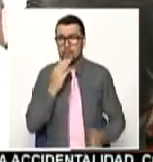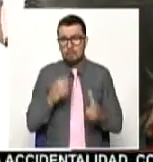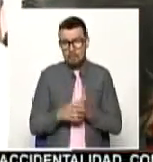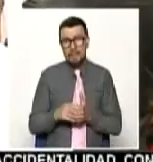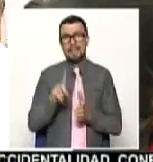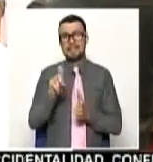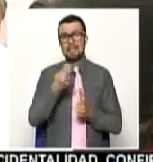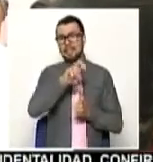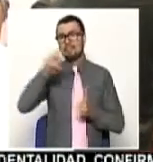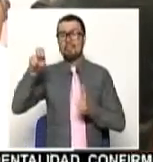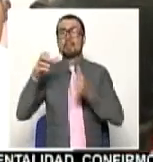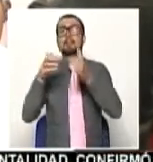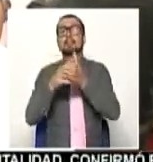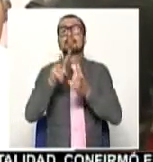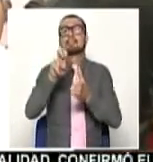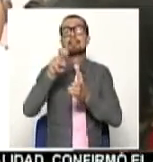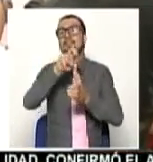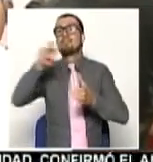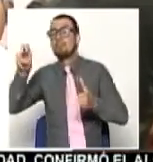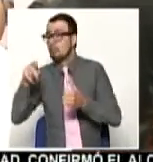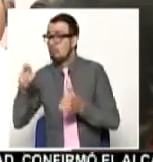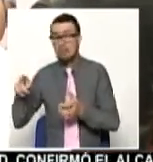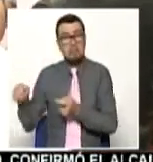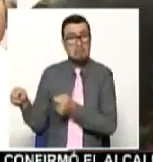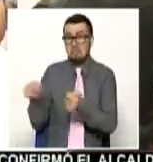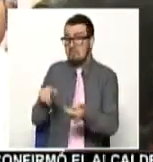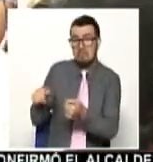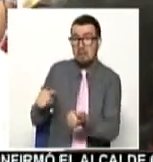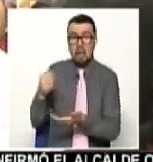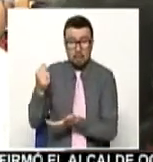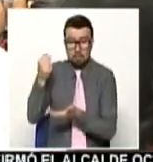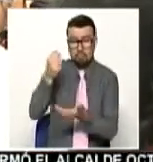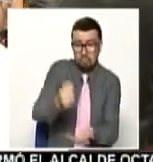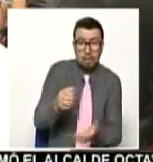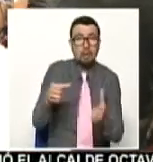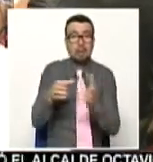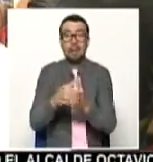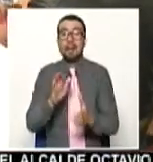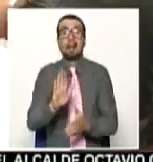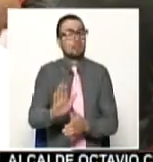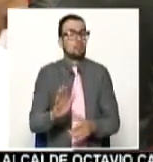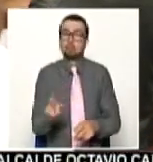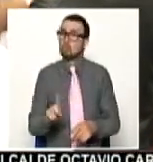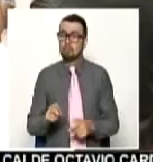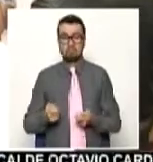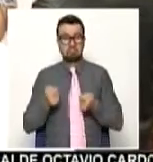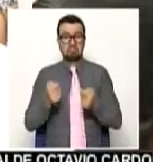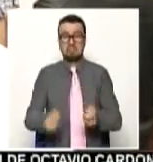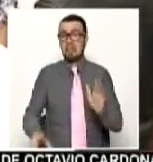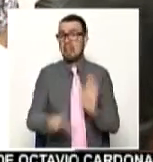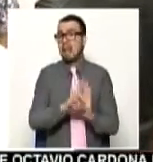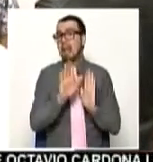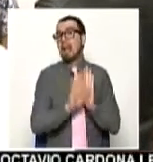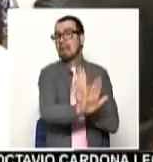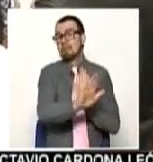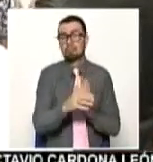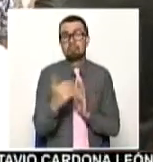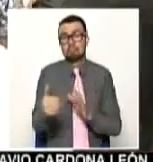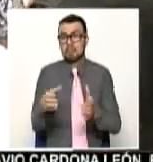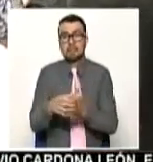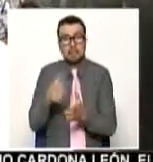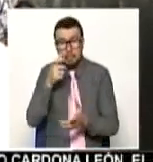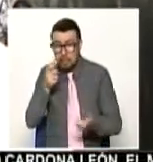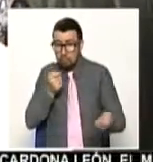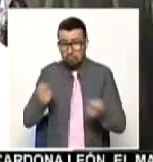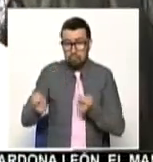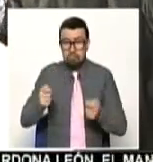categoría son personerías que no reciben los suficientes recursos por la forma en que está diseñada la ley, por la forma en que se ha venido aplicando la